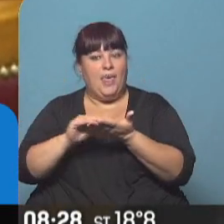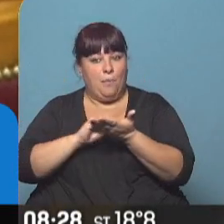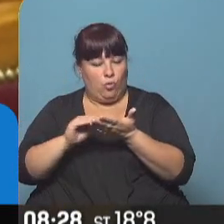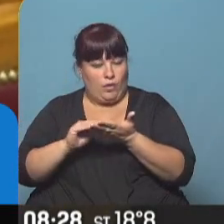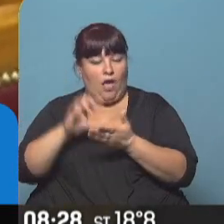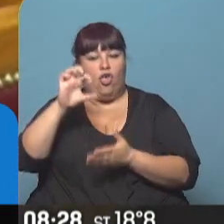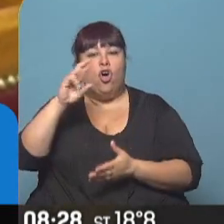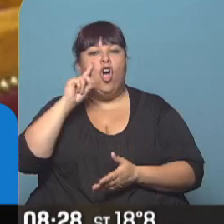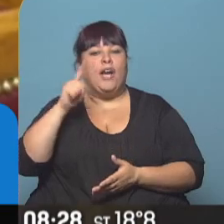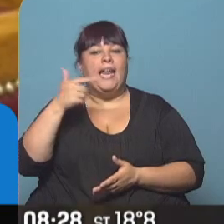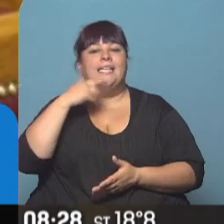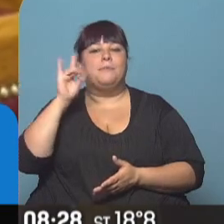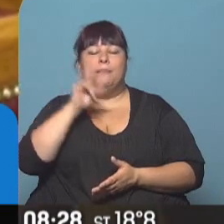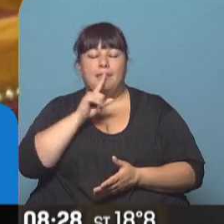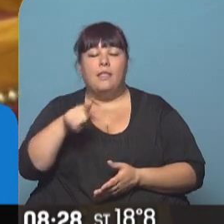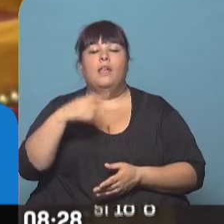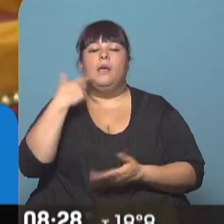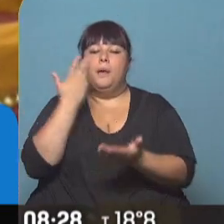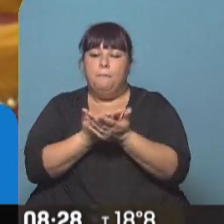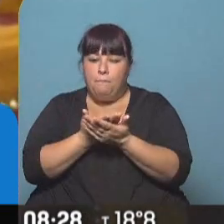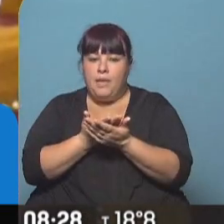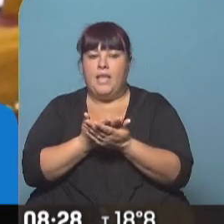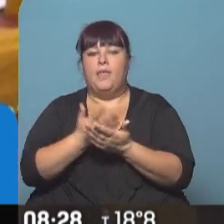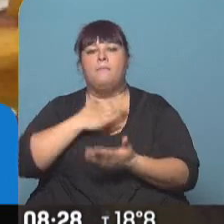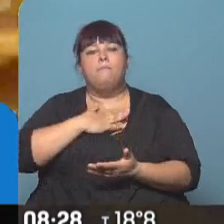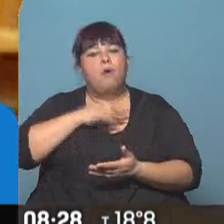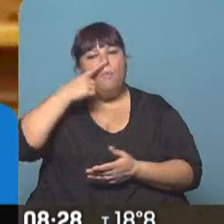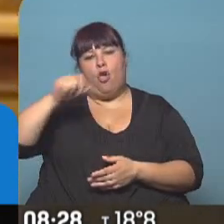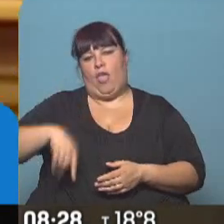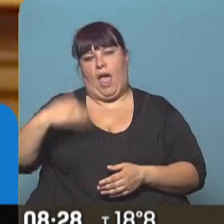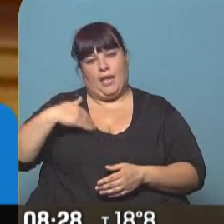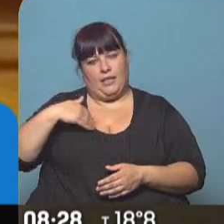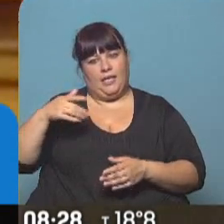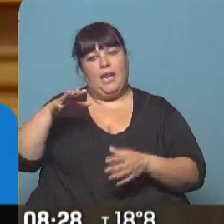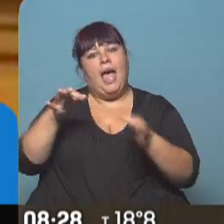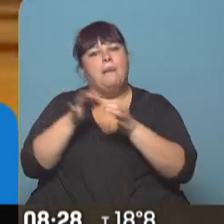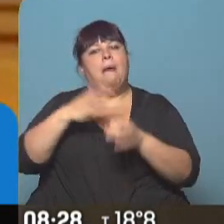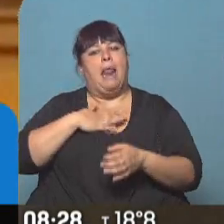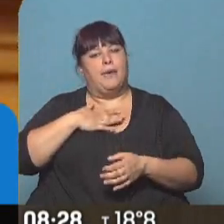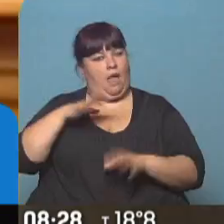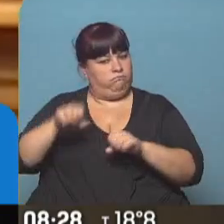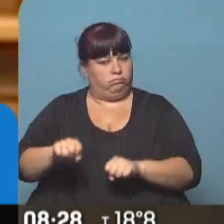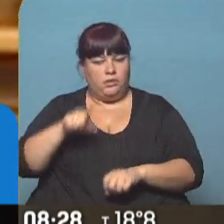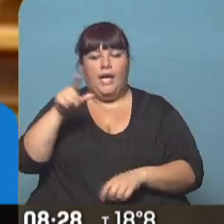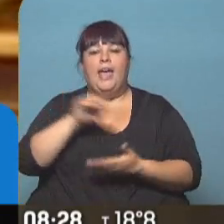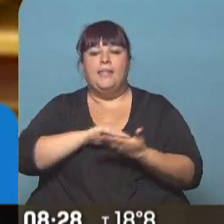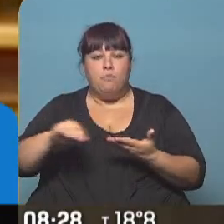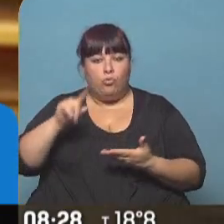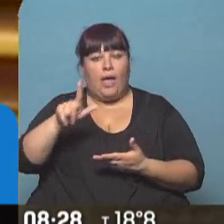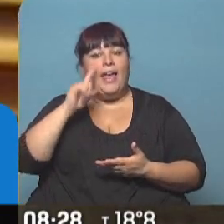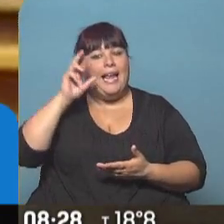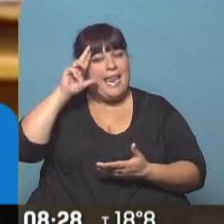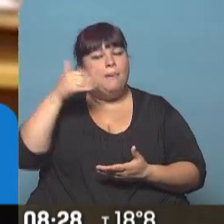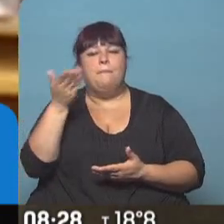Diputados, Cornelia Schmidt-Liermann, planteó la soberanía de nuestro país en las Islas Malvinas. La diputada Liermann pidió